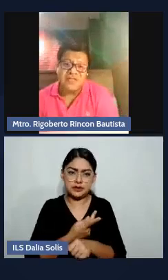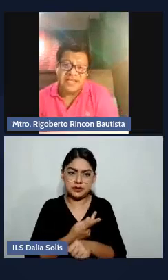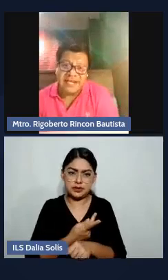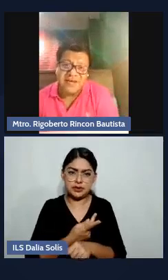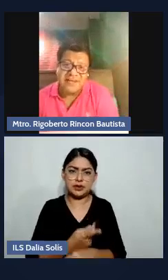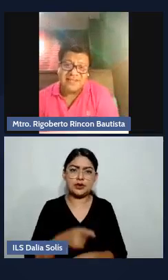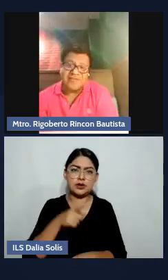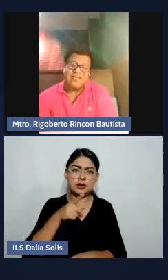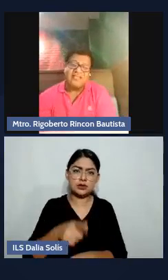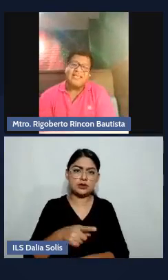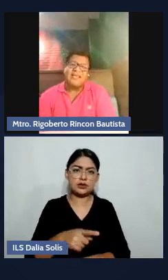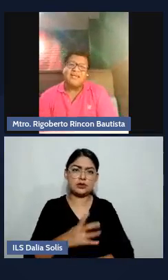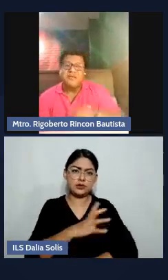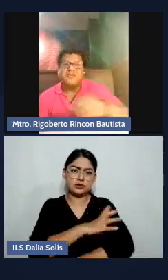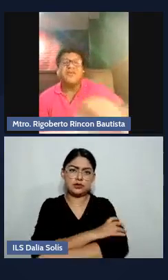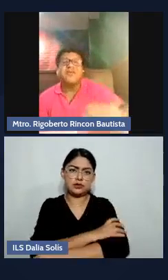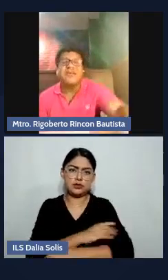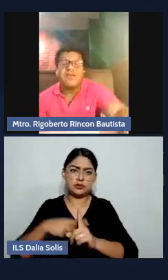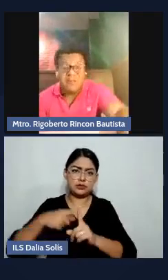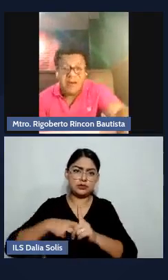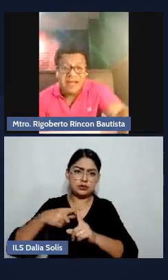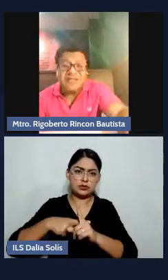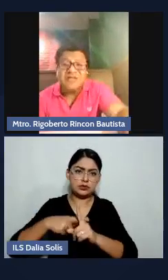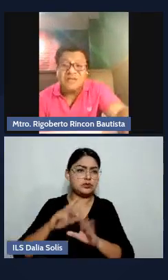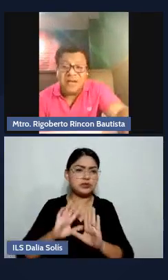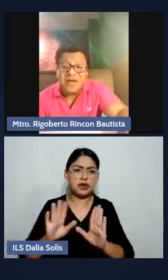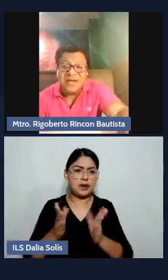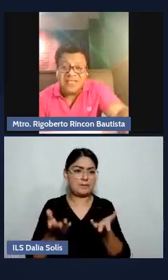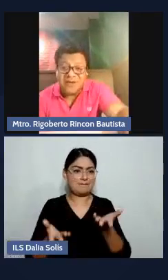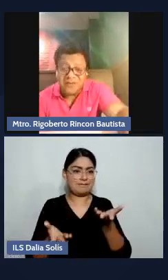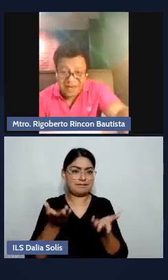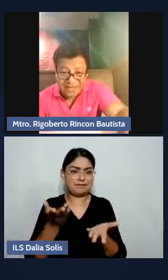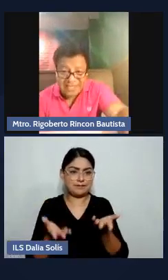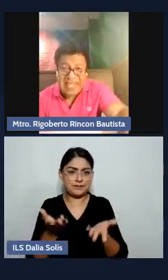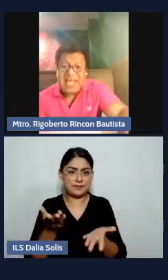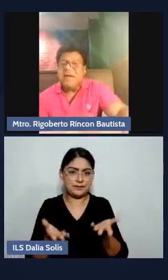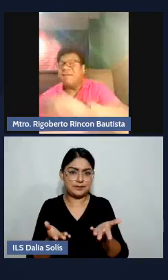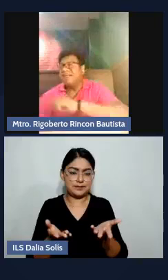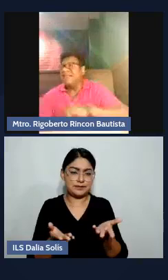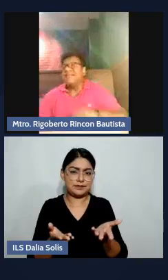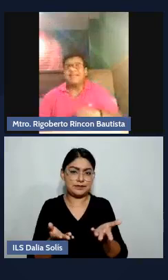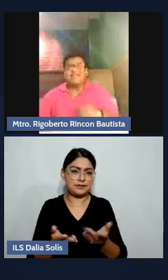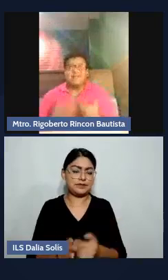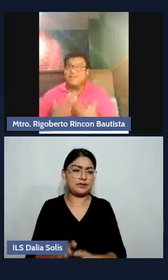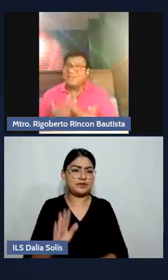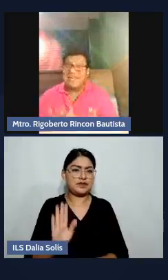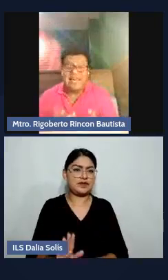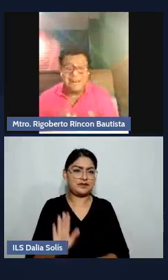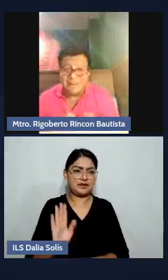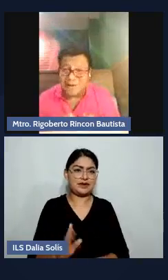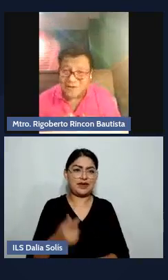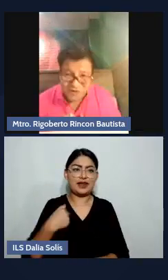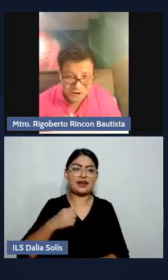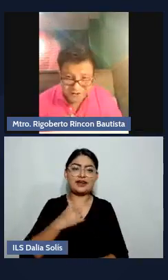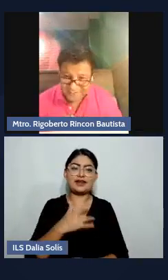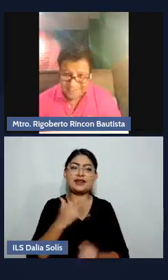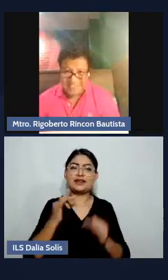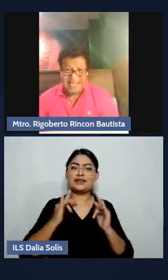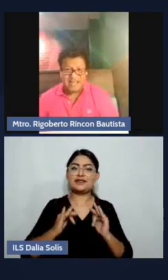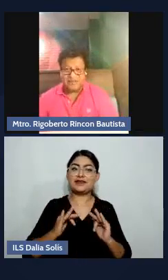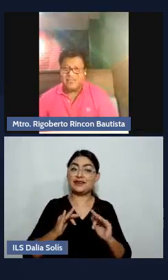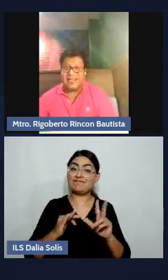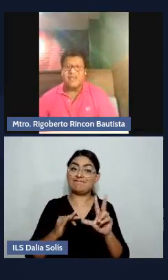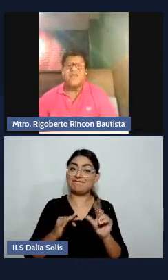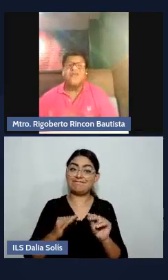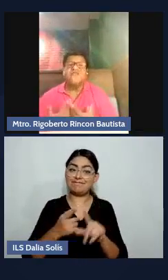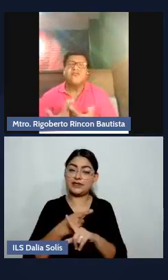función arterial y el pulso recuperan sus valores normales. Pareciera que esto nos relaja, pero no es así. Al contrario,